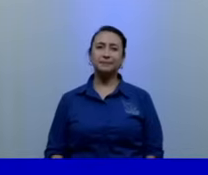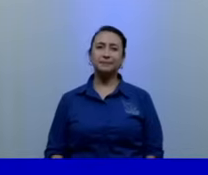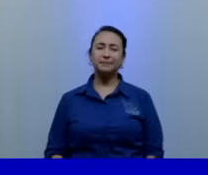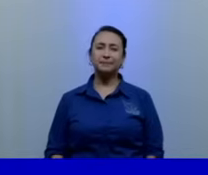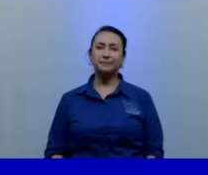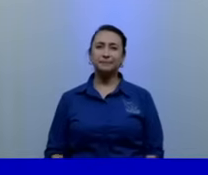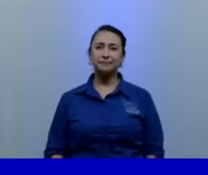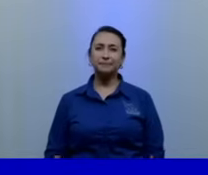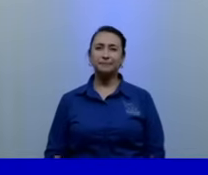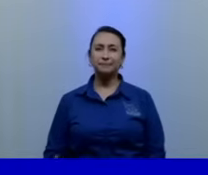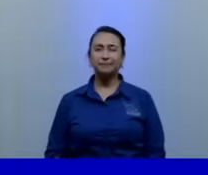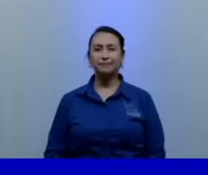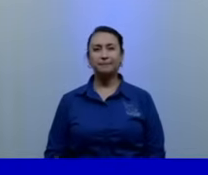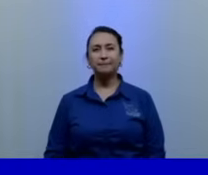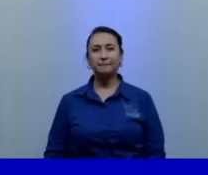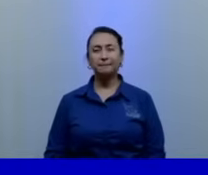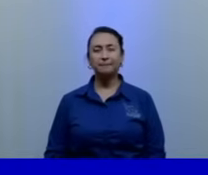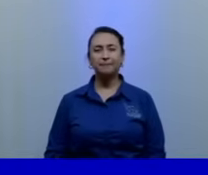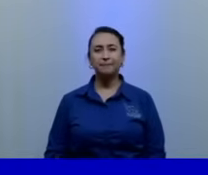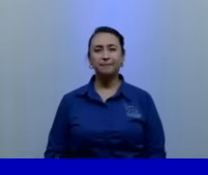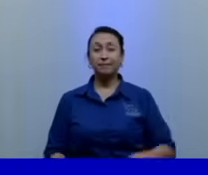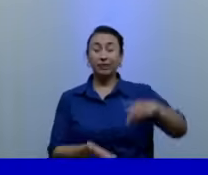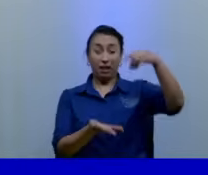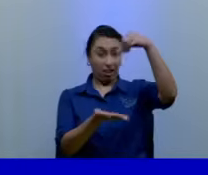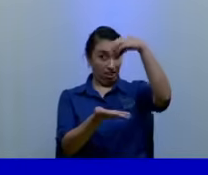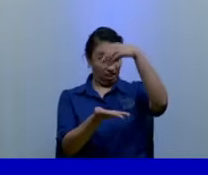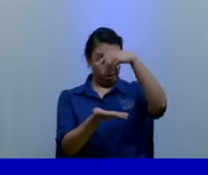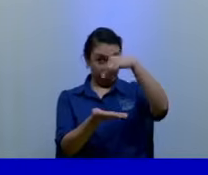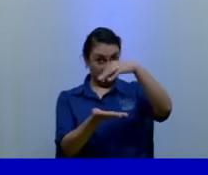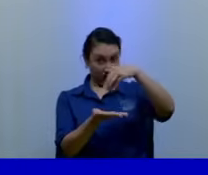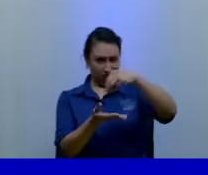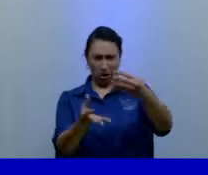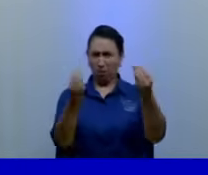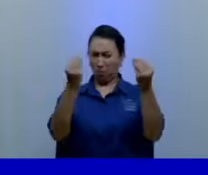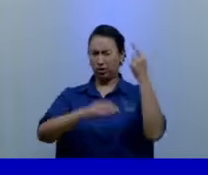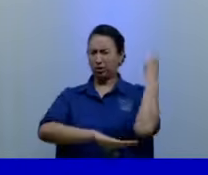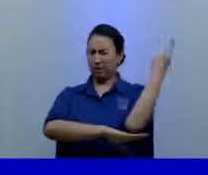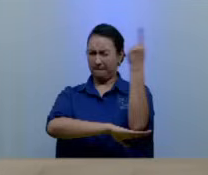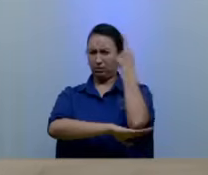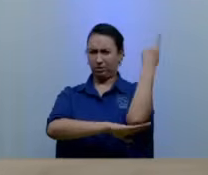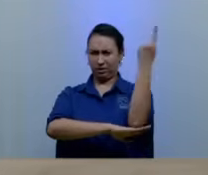Bueno, ¿qué más? Hasta ahí. Entonces, ¿qué hace usted?